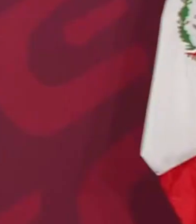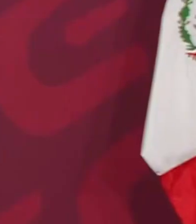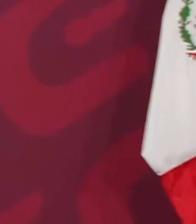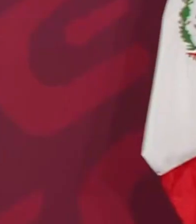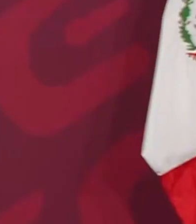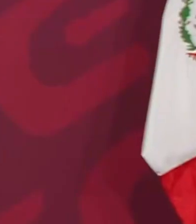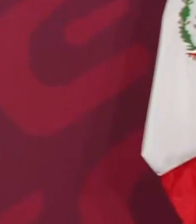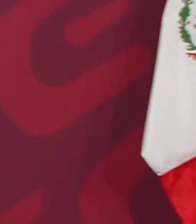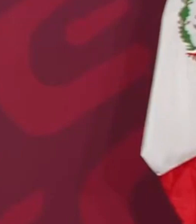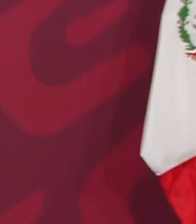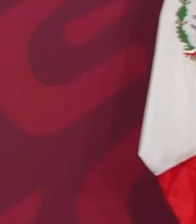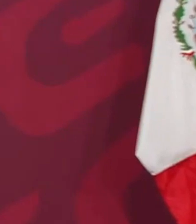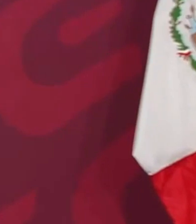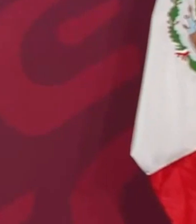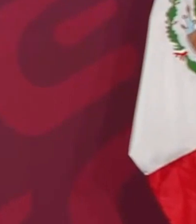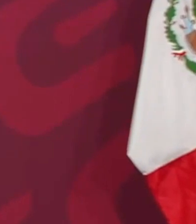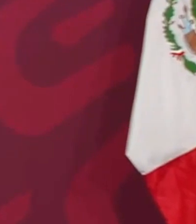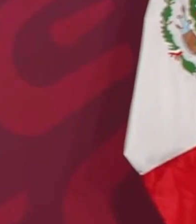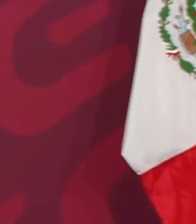no escuchan